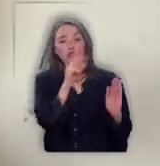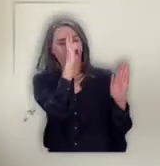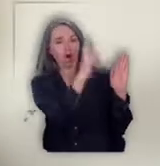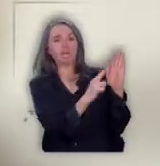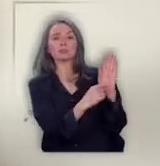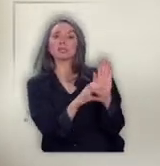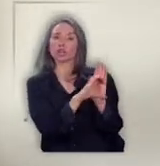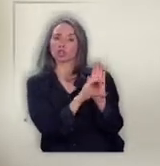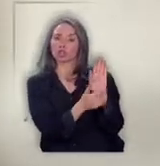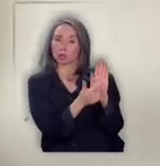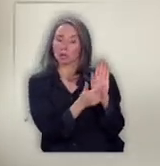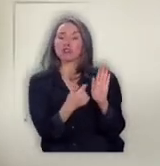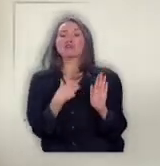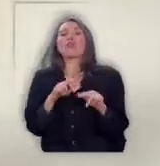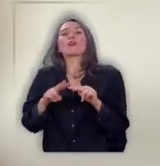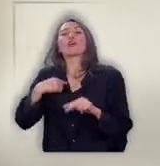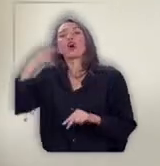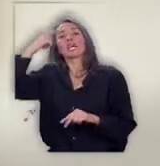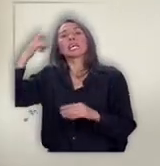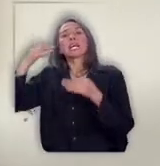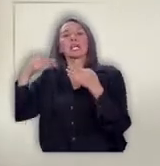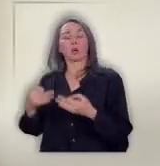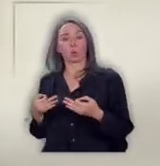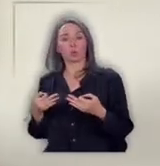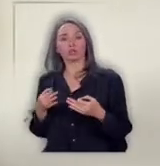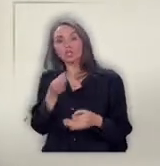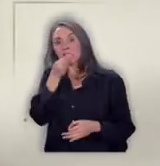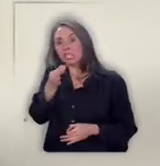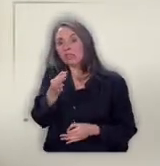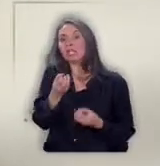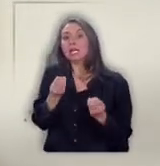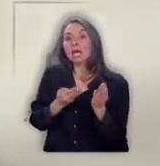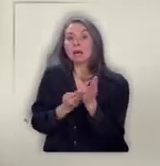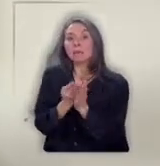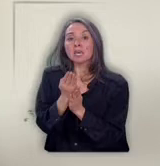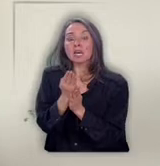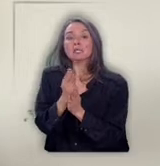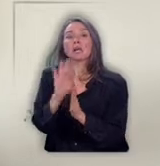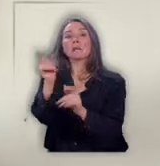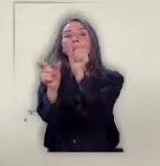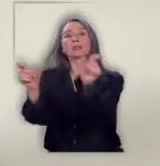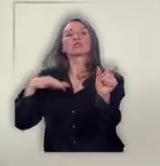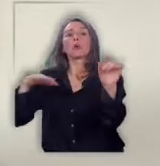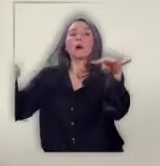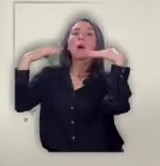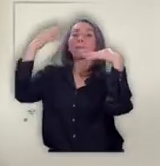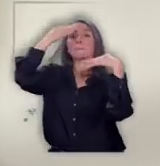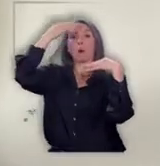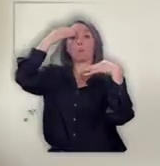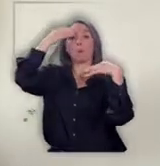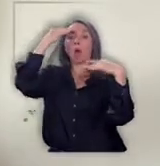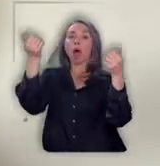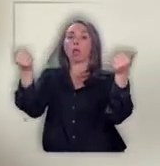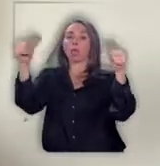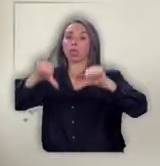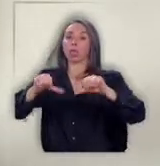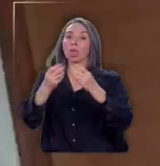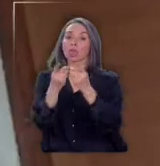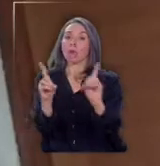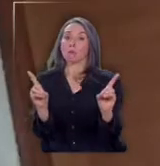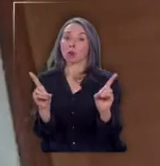Constitución voy a hacer lo que yo creo que es justo sería el inicio del populismo en chile y la destrucción de nuestra